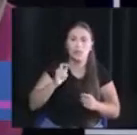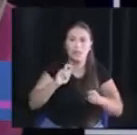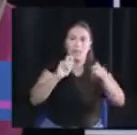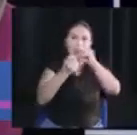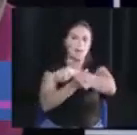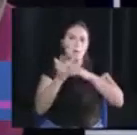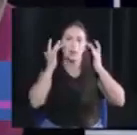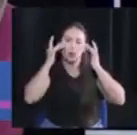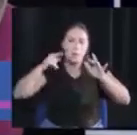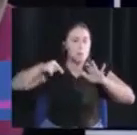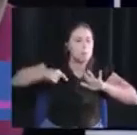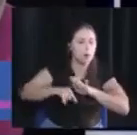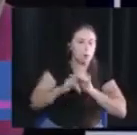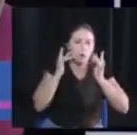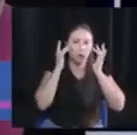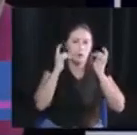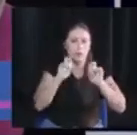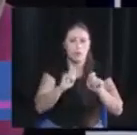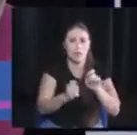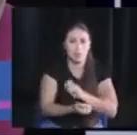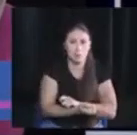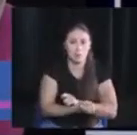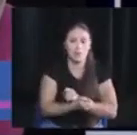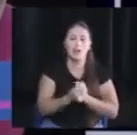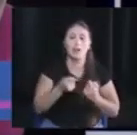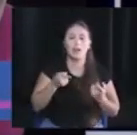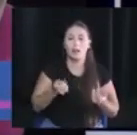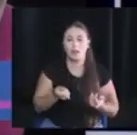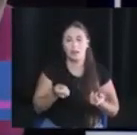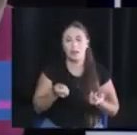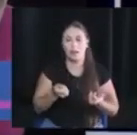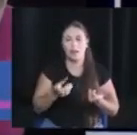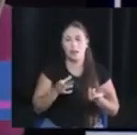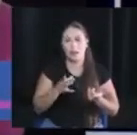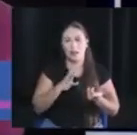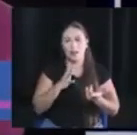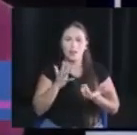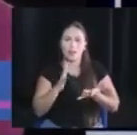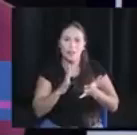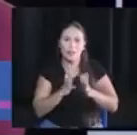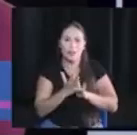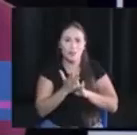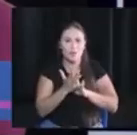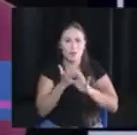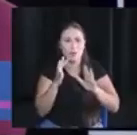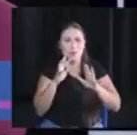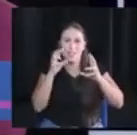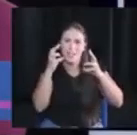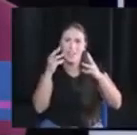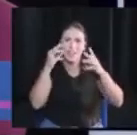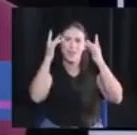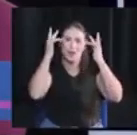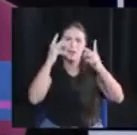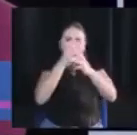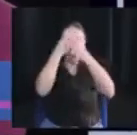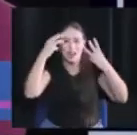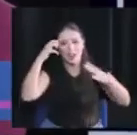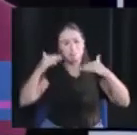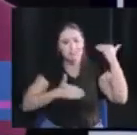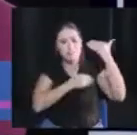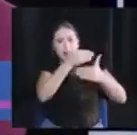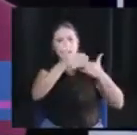educación profundamente. Y eso tiene un aspecto de generalizar la educación